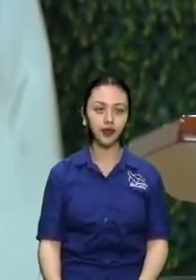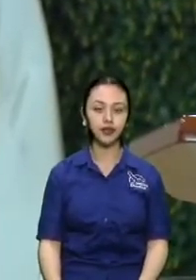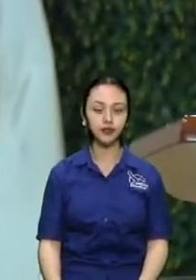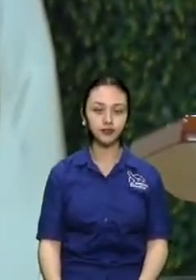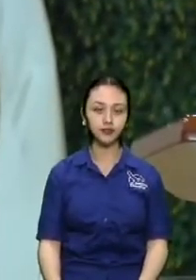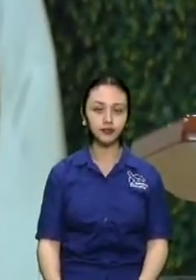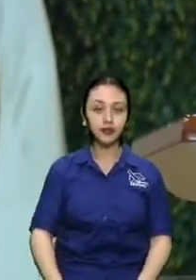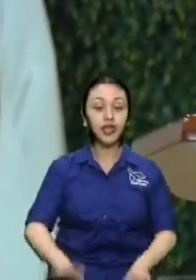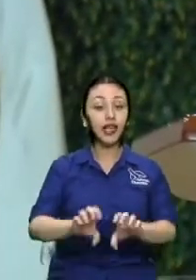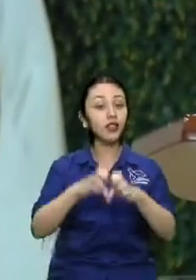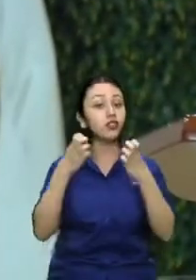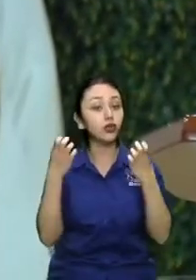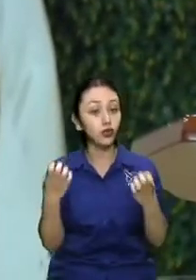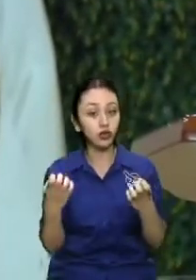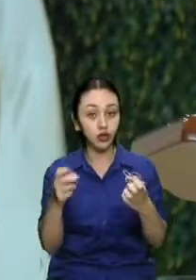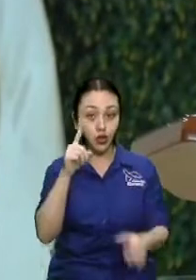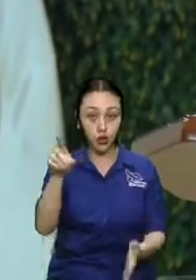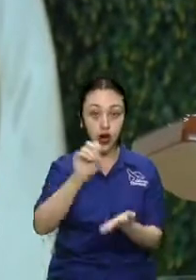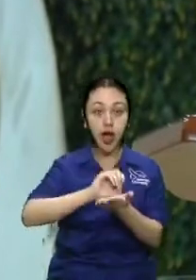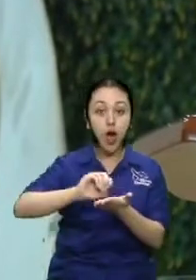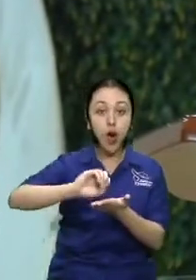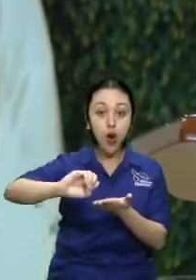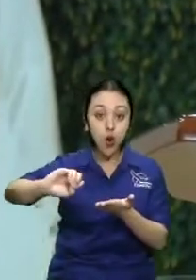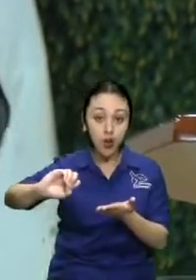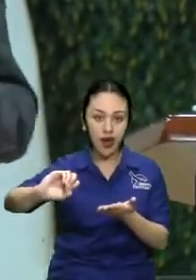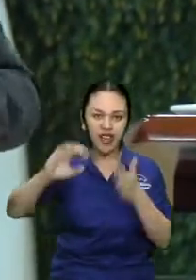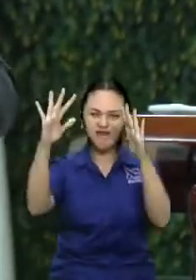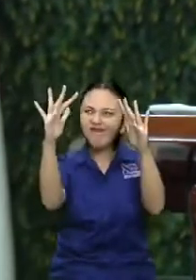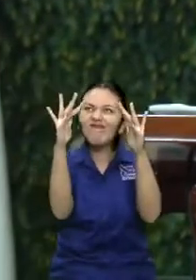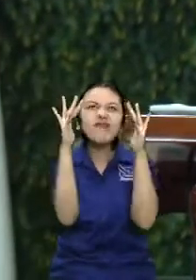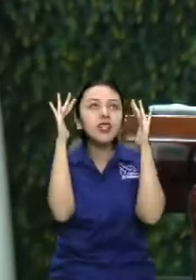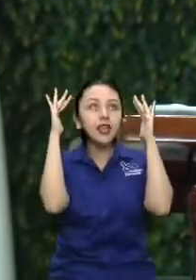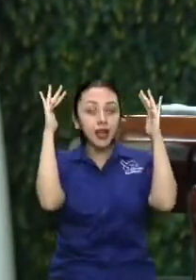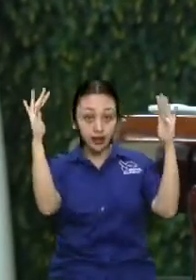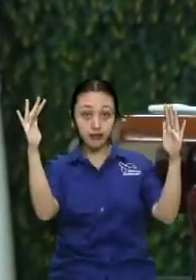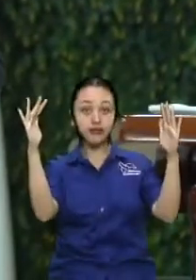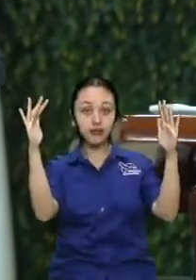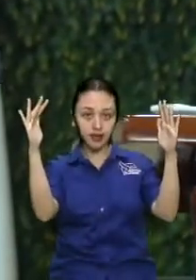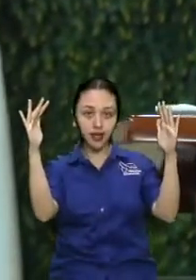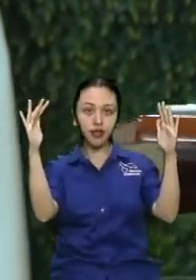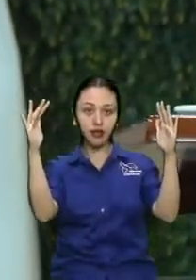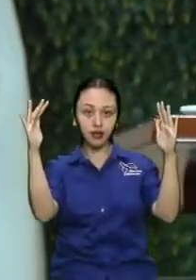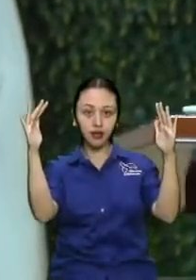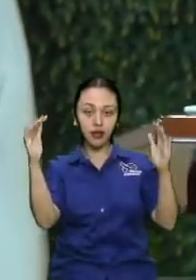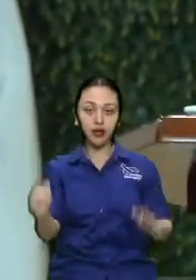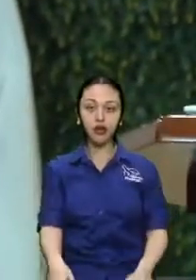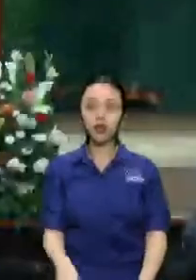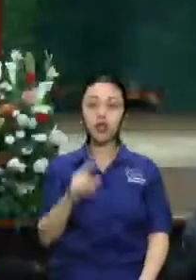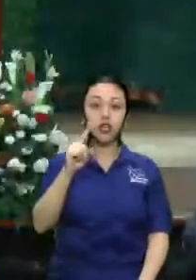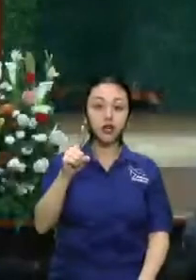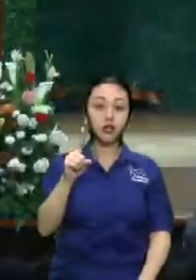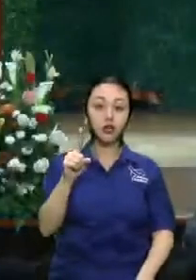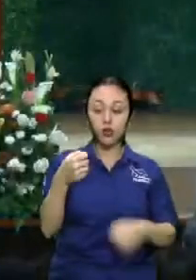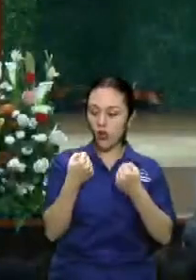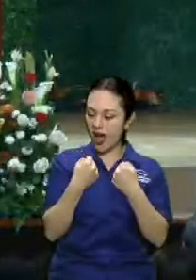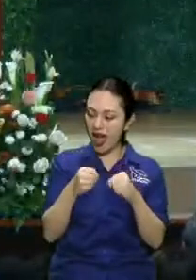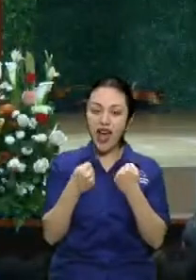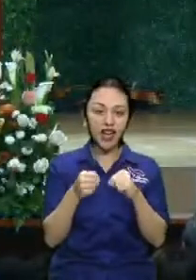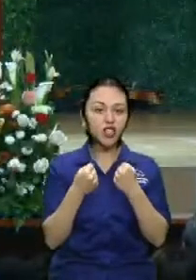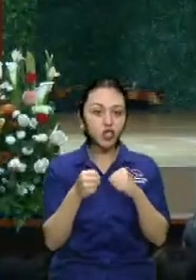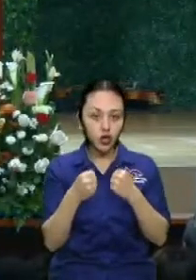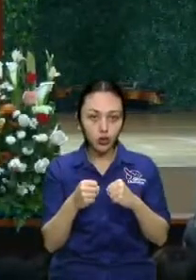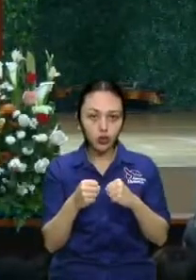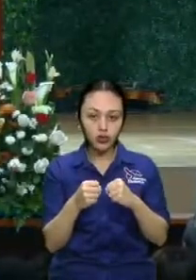¿Esto es una hazaña? ¿Es una hazaña? ¿Es una proeza? ¿Sí? ¿Es una acción que con